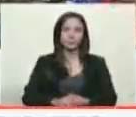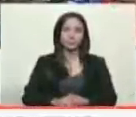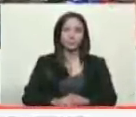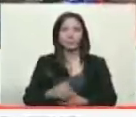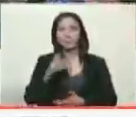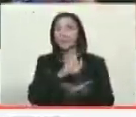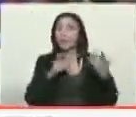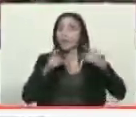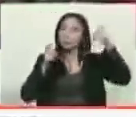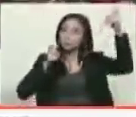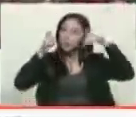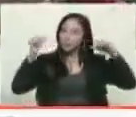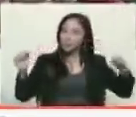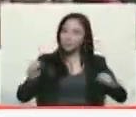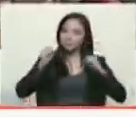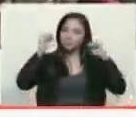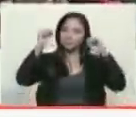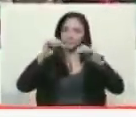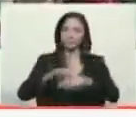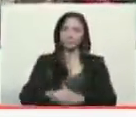¡Chávez vive, vive!